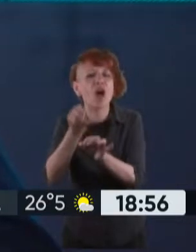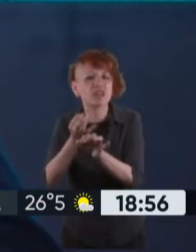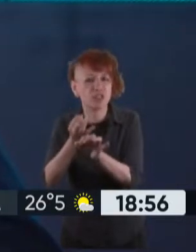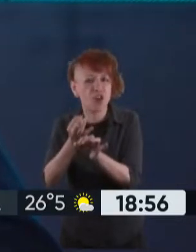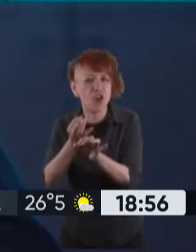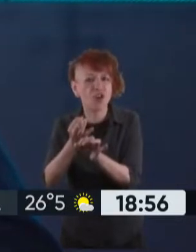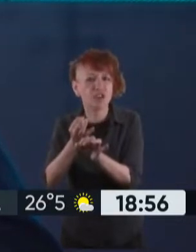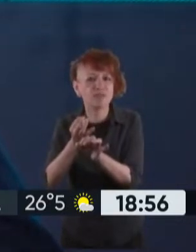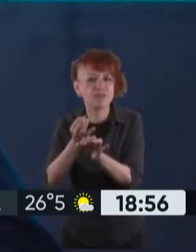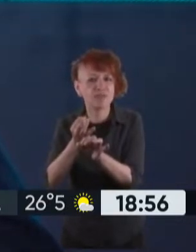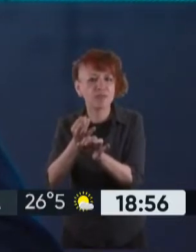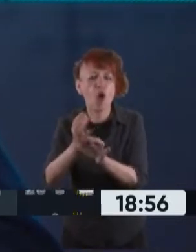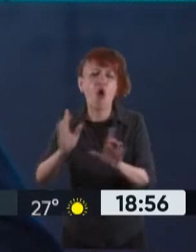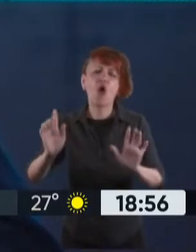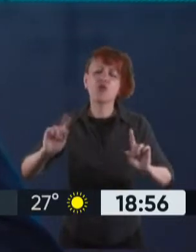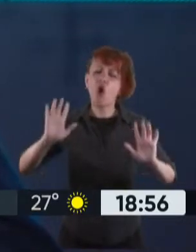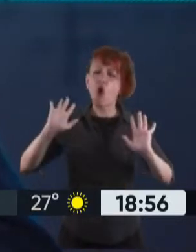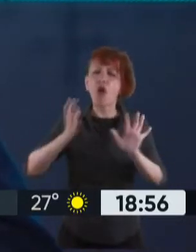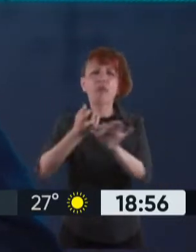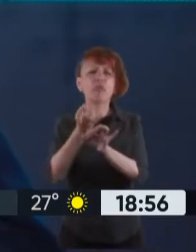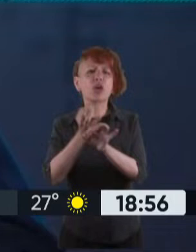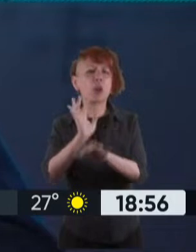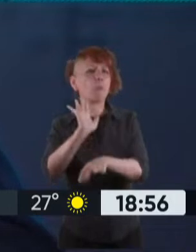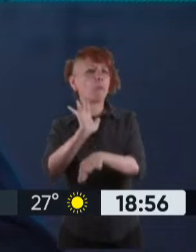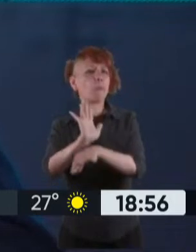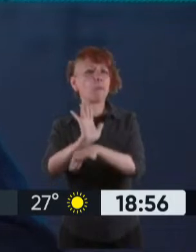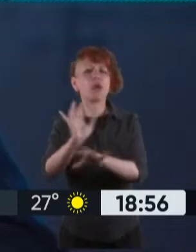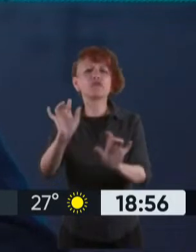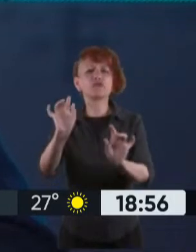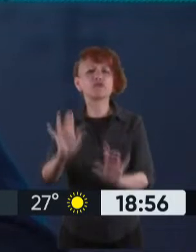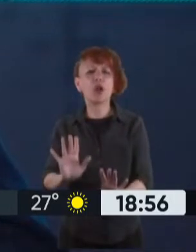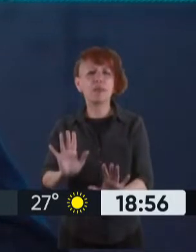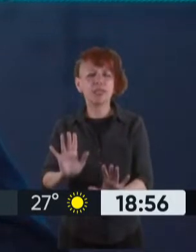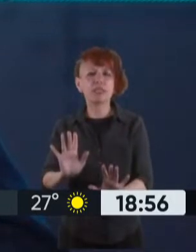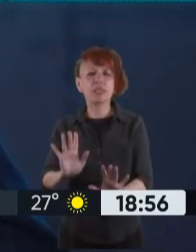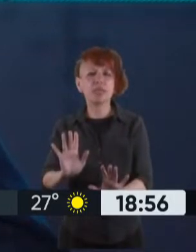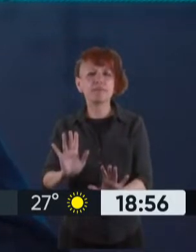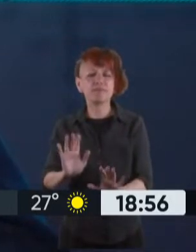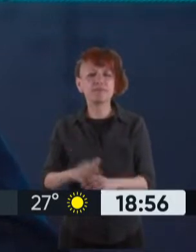finalmente está reservada a los sectores más